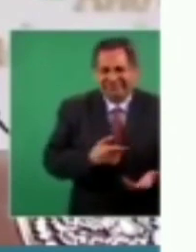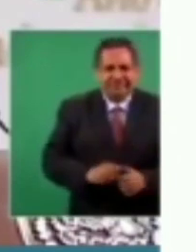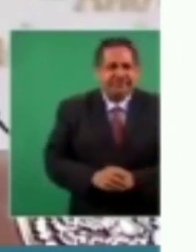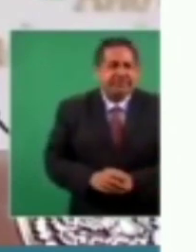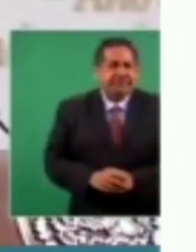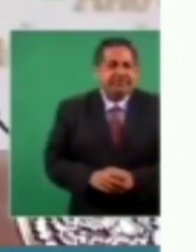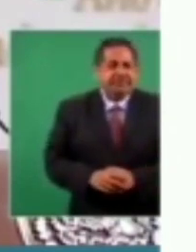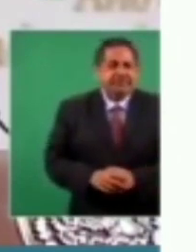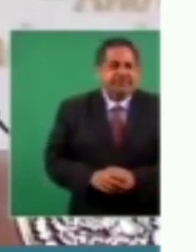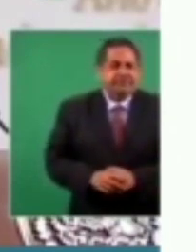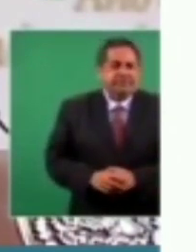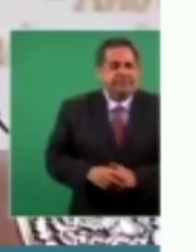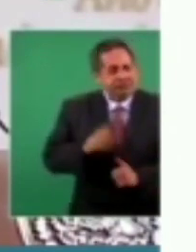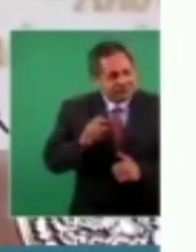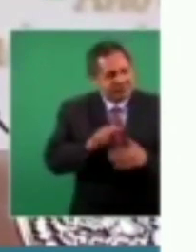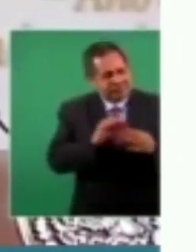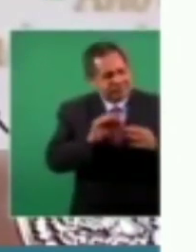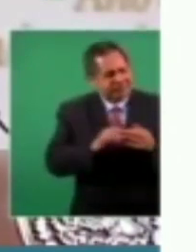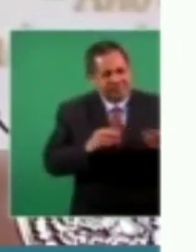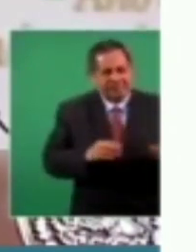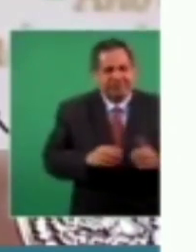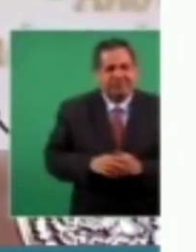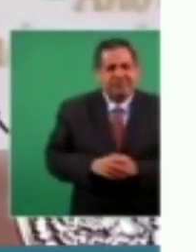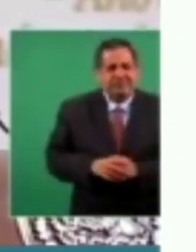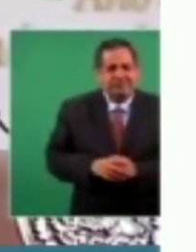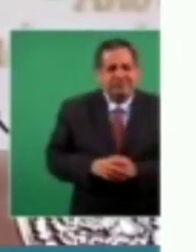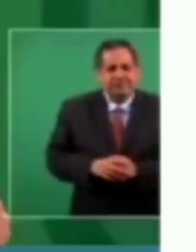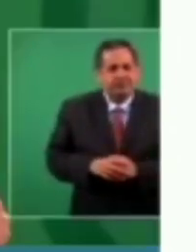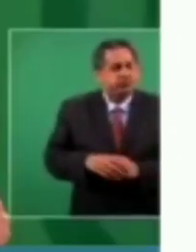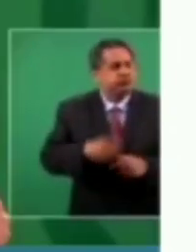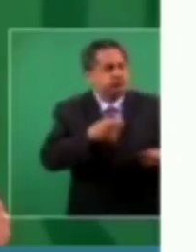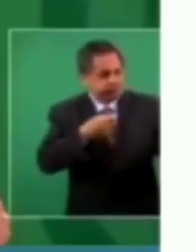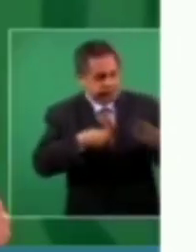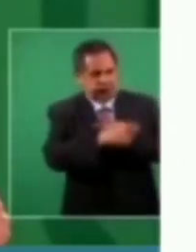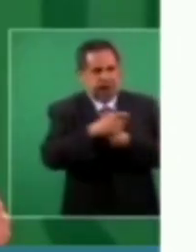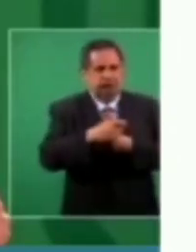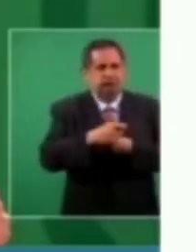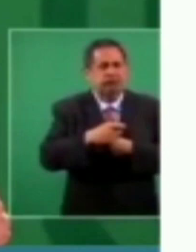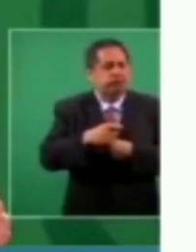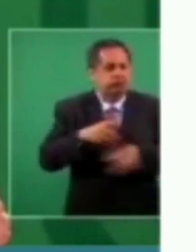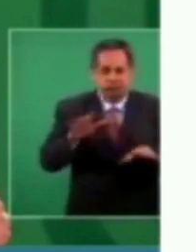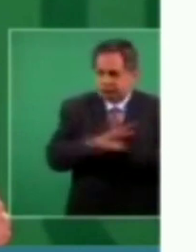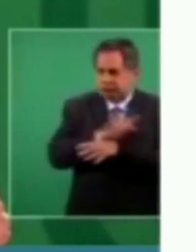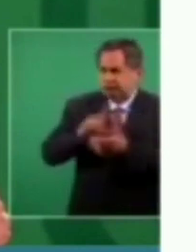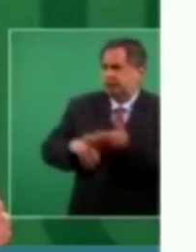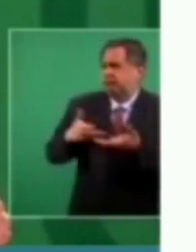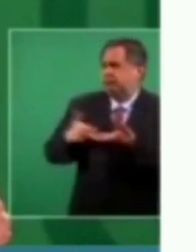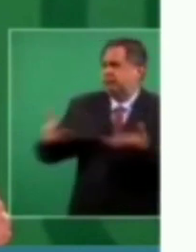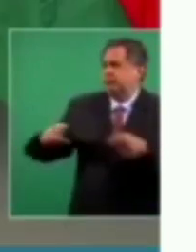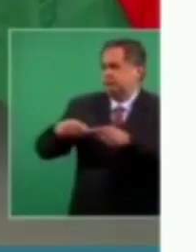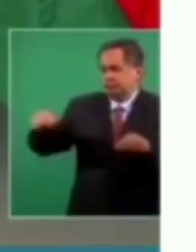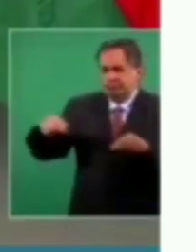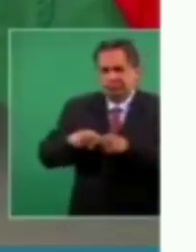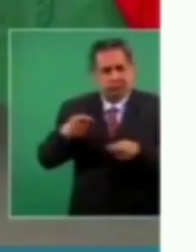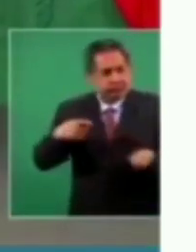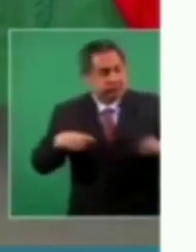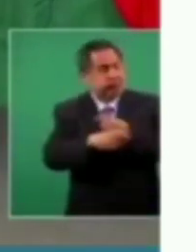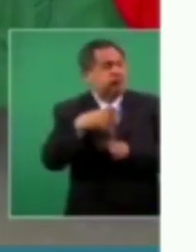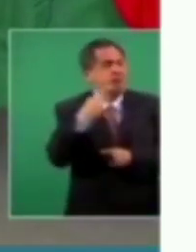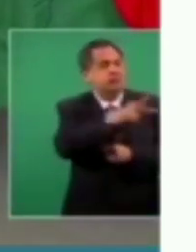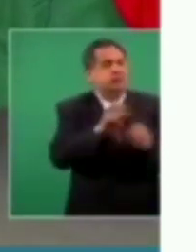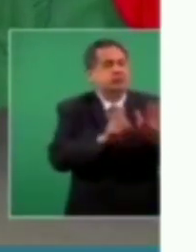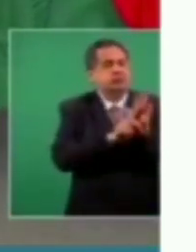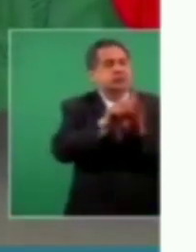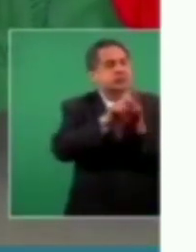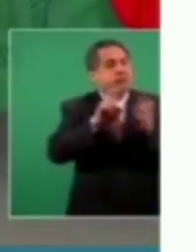estoy a punto de decirle bueno a ver este cambio la plusvalía que va a tener el terreno por su departamento en